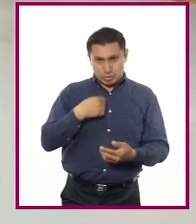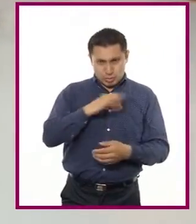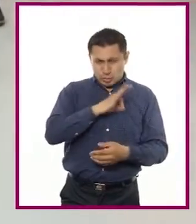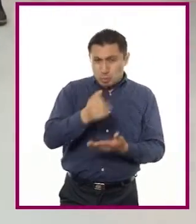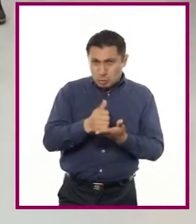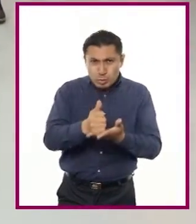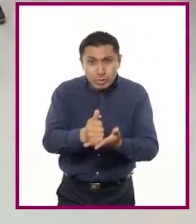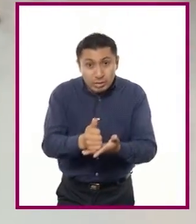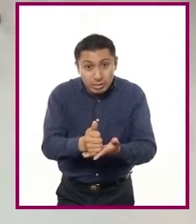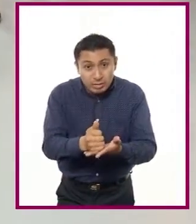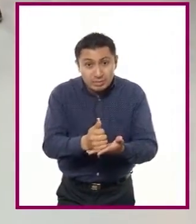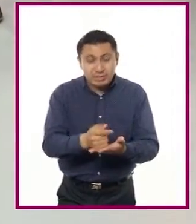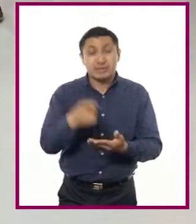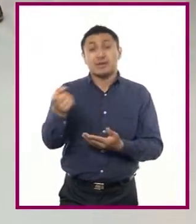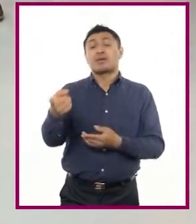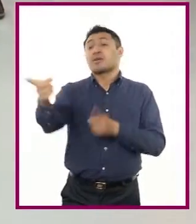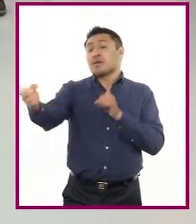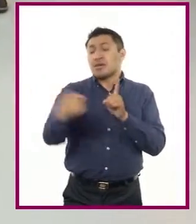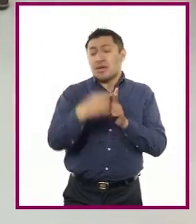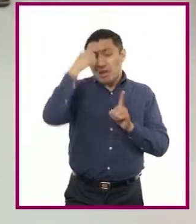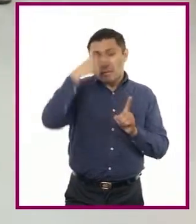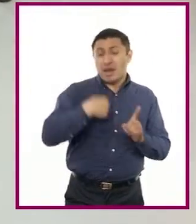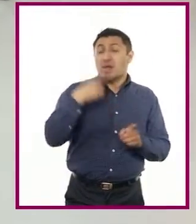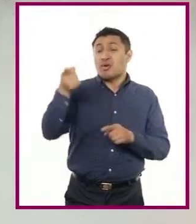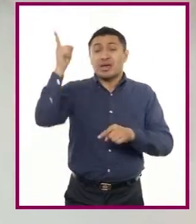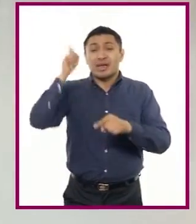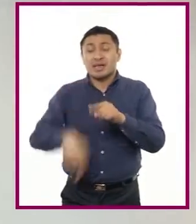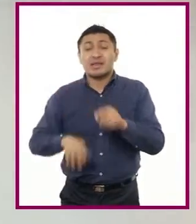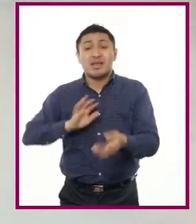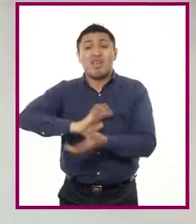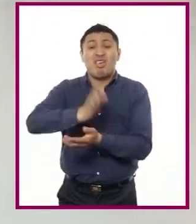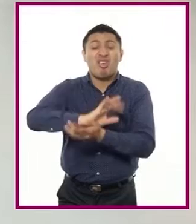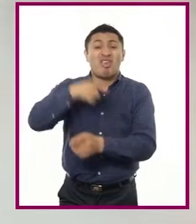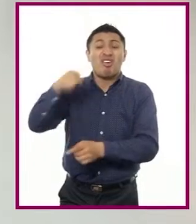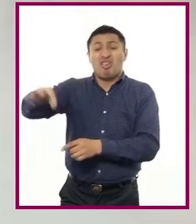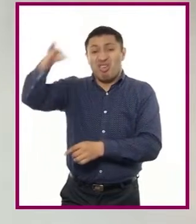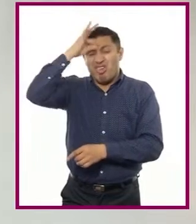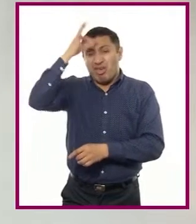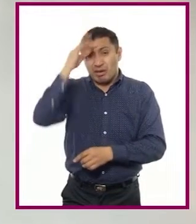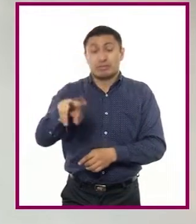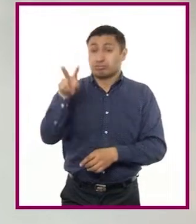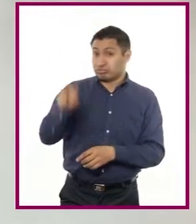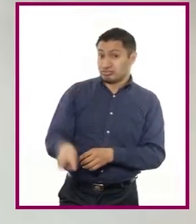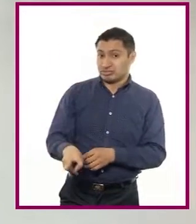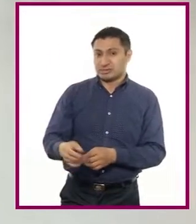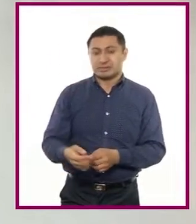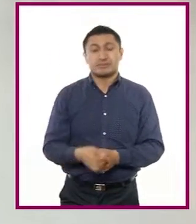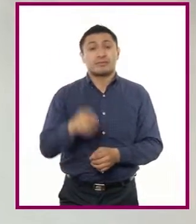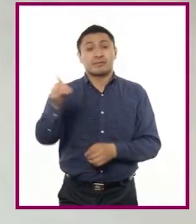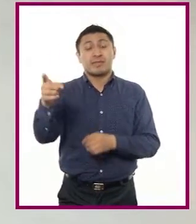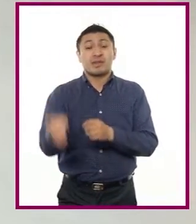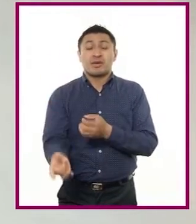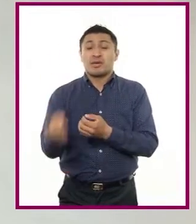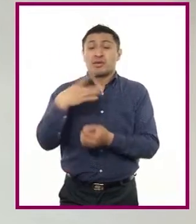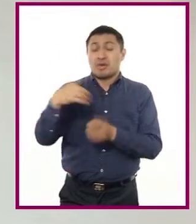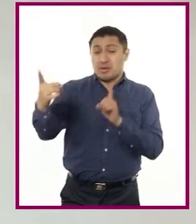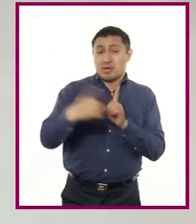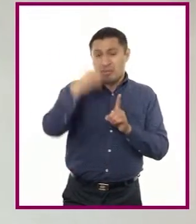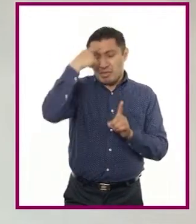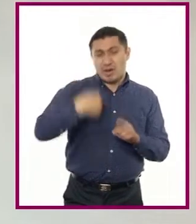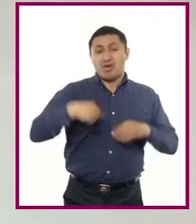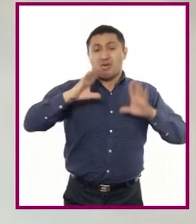ayudar? Lo mandaron conmigo para que le quite lo racista y lo menso, ¿verdad? Lo enviaron conmigo para